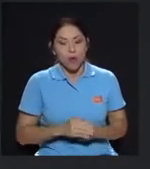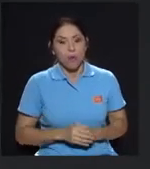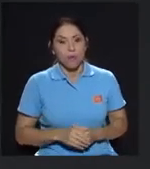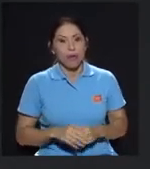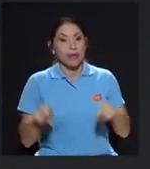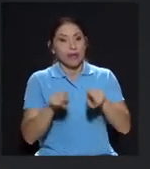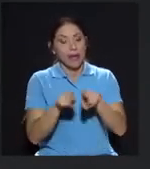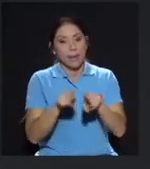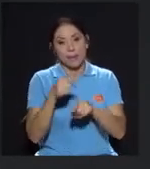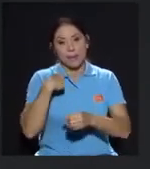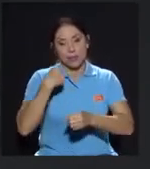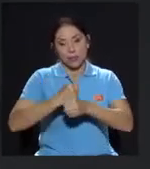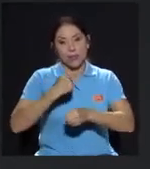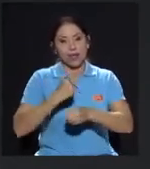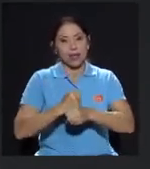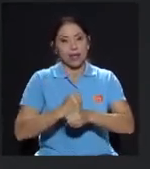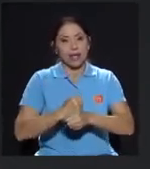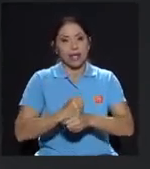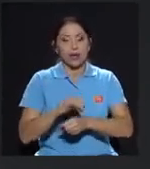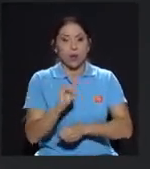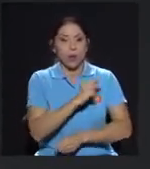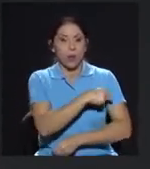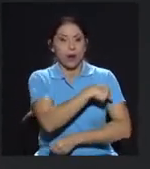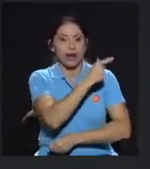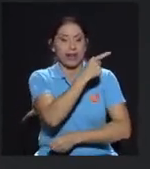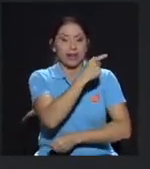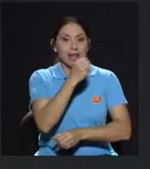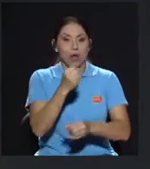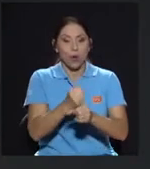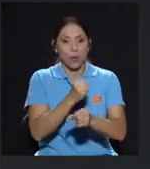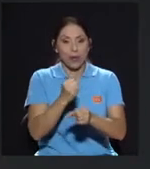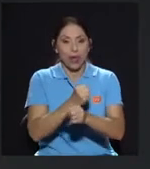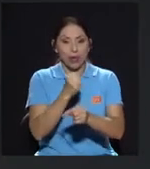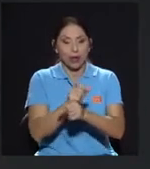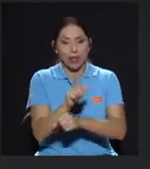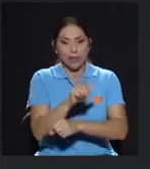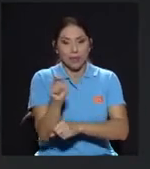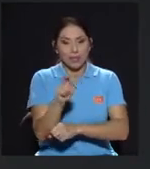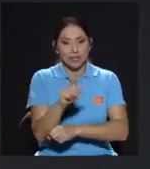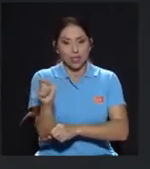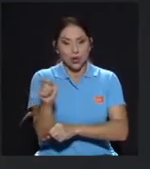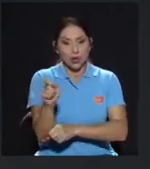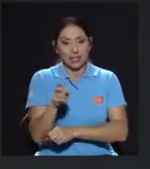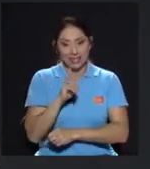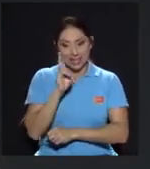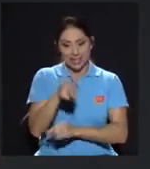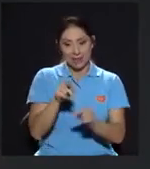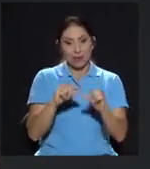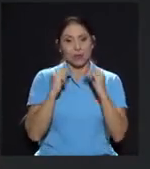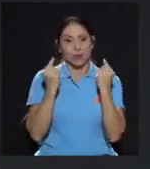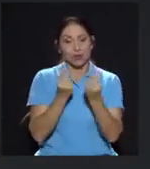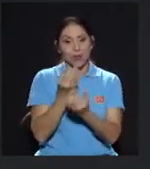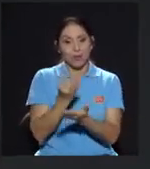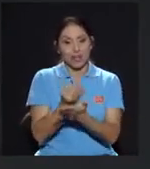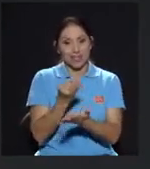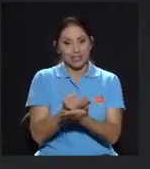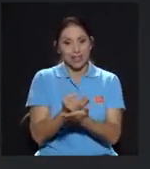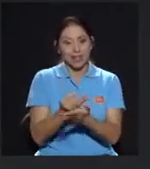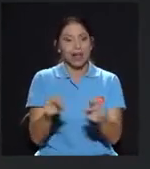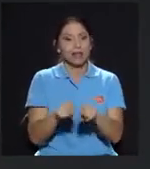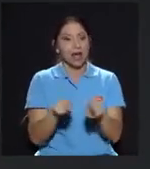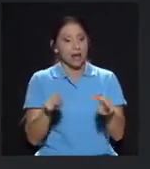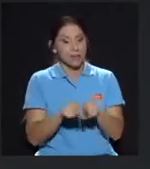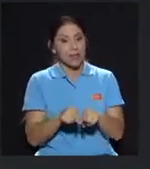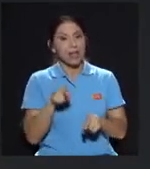trabajé para siendo la gerente de la operadora de pensiones de ese mismo grupo grupo financiero lo cual también